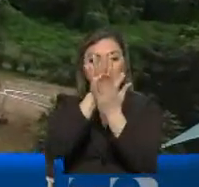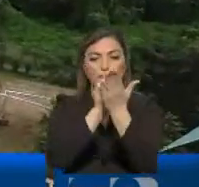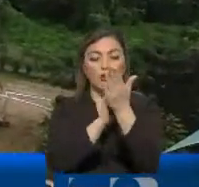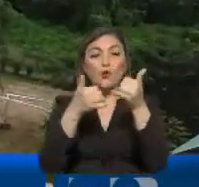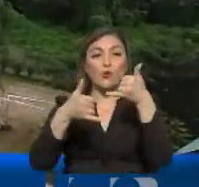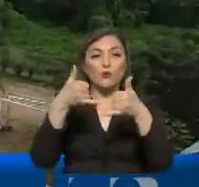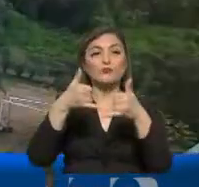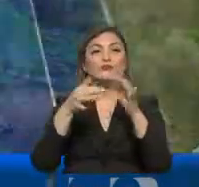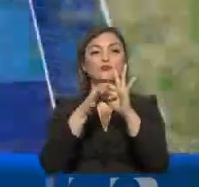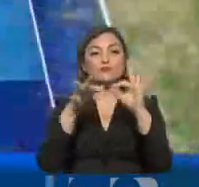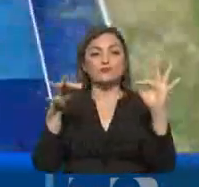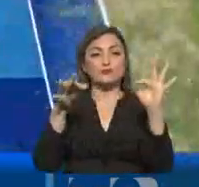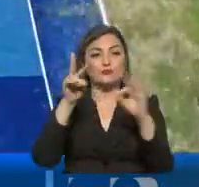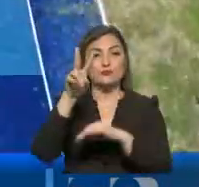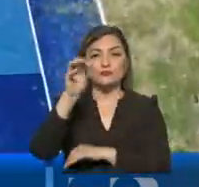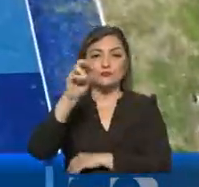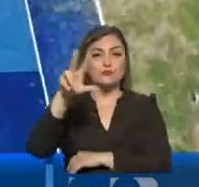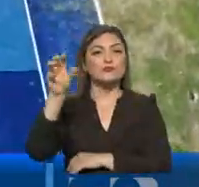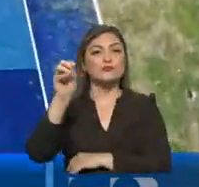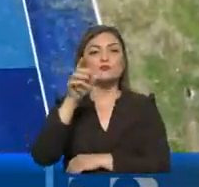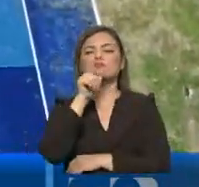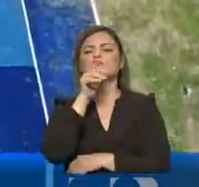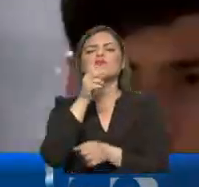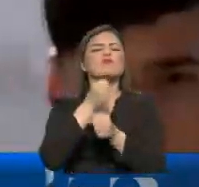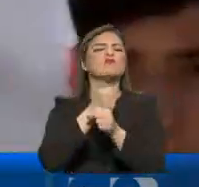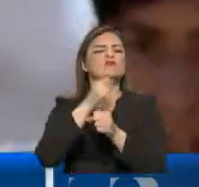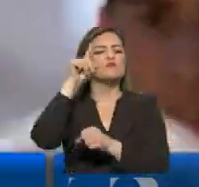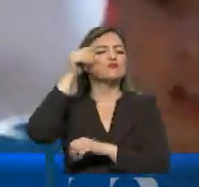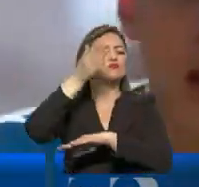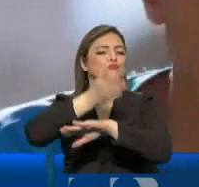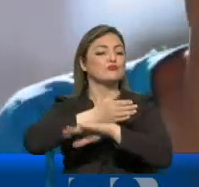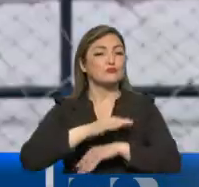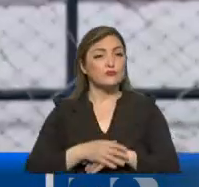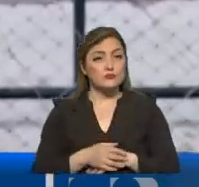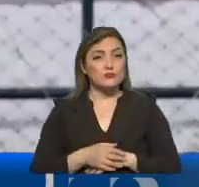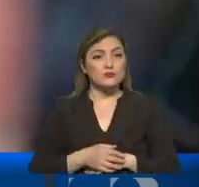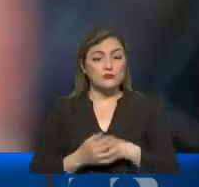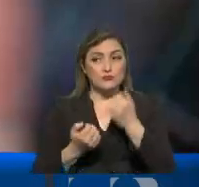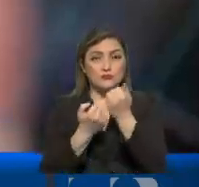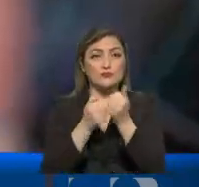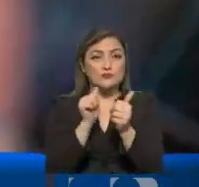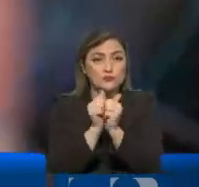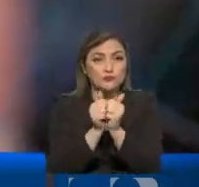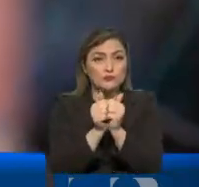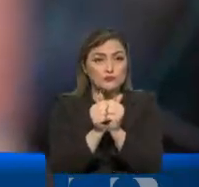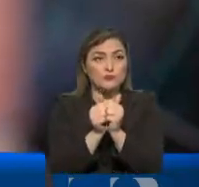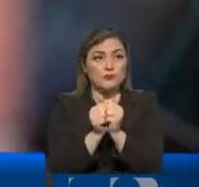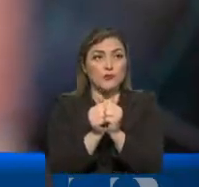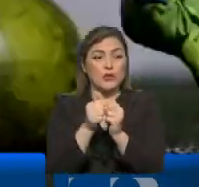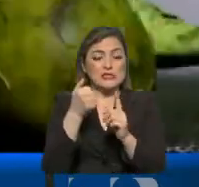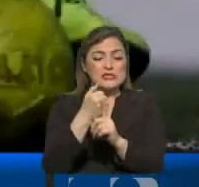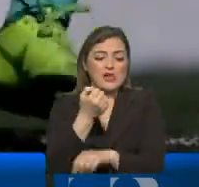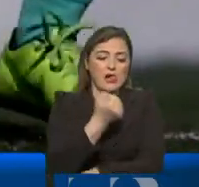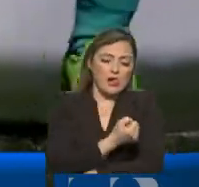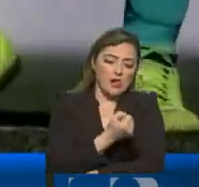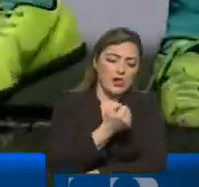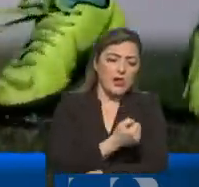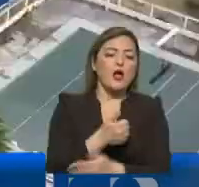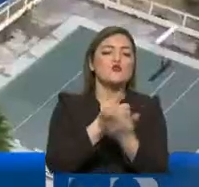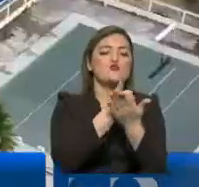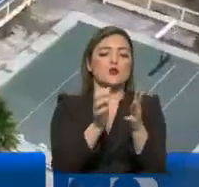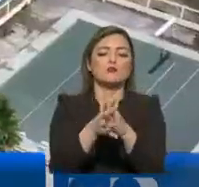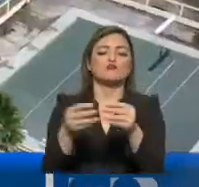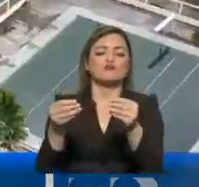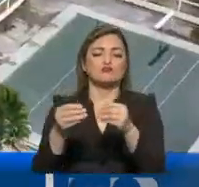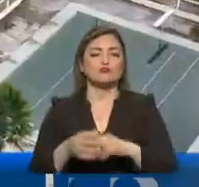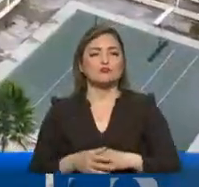Juego Limpio 2030 ejecutado por el gobierno anterior, que apuntaba a fomentar el deporte y combatir las adicciones en adolescentes de zonas populares del